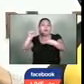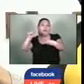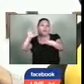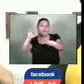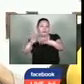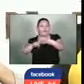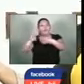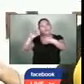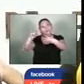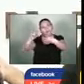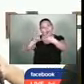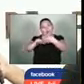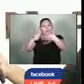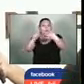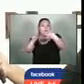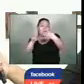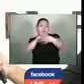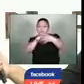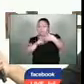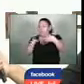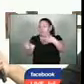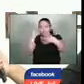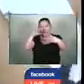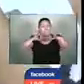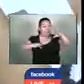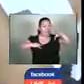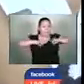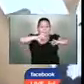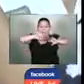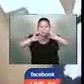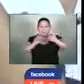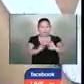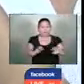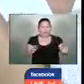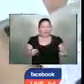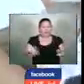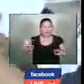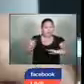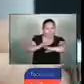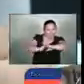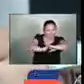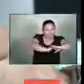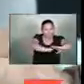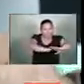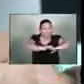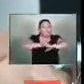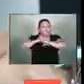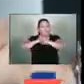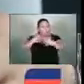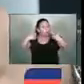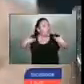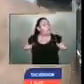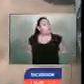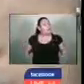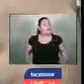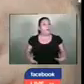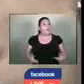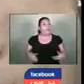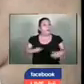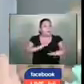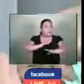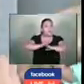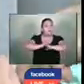mayor facilidad de transmisión y específicamente los niños, necesitan estar protegidos, necesitan tener defensa, necesitan tener esa barrera